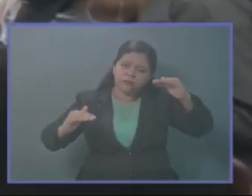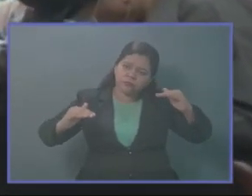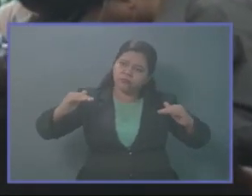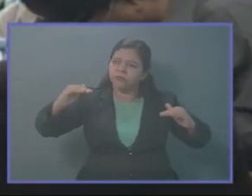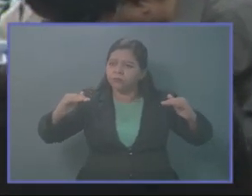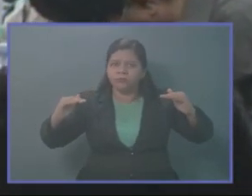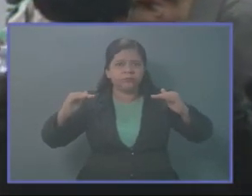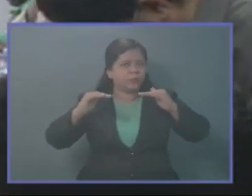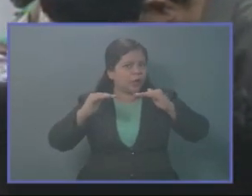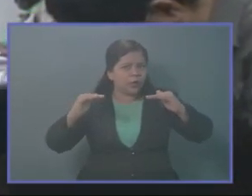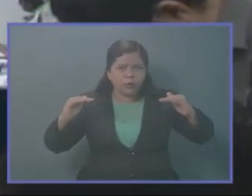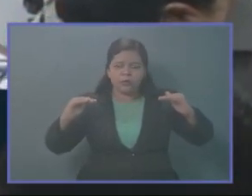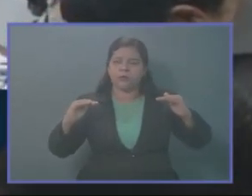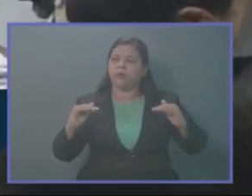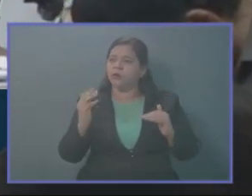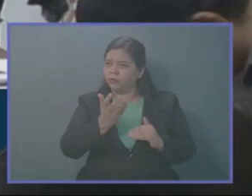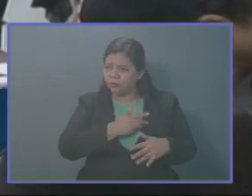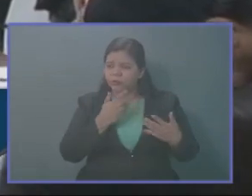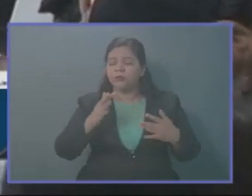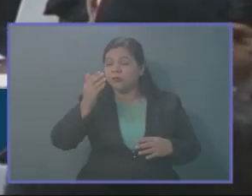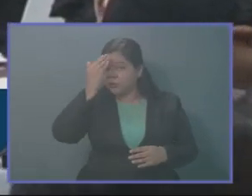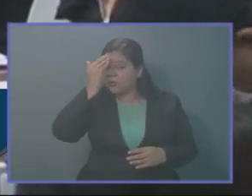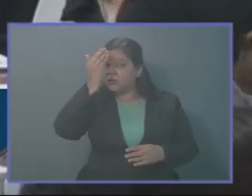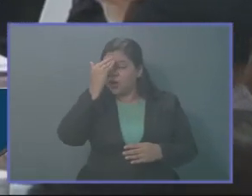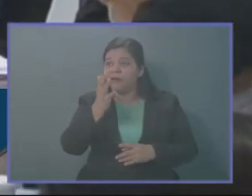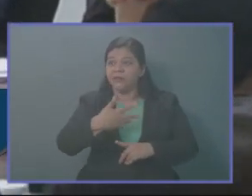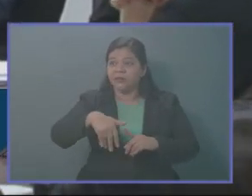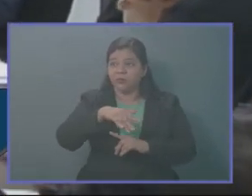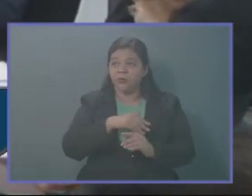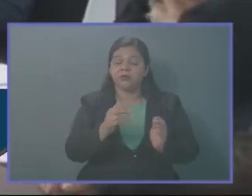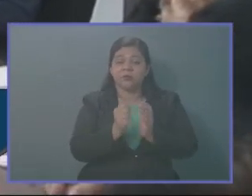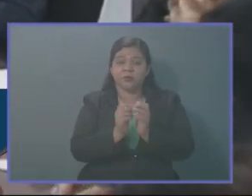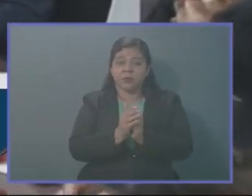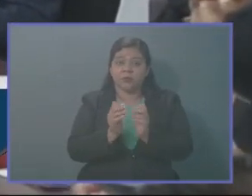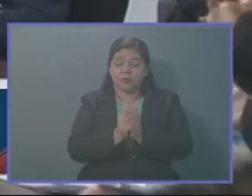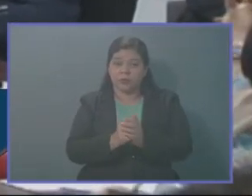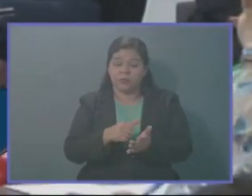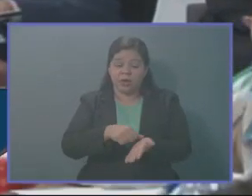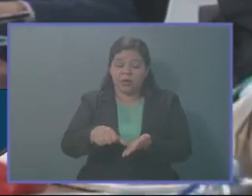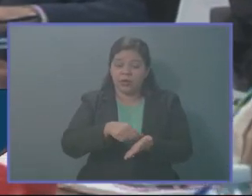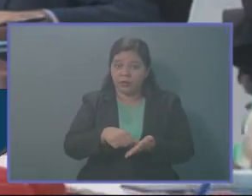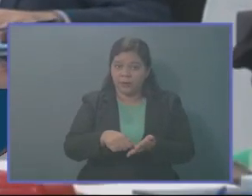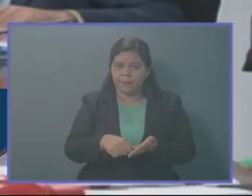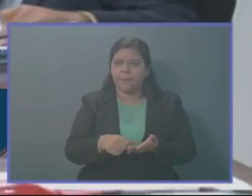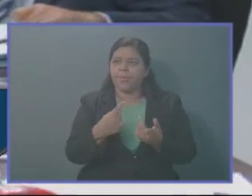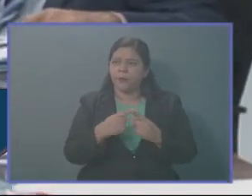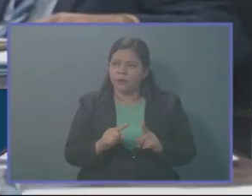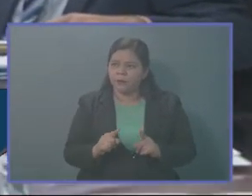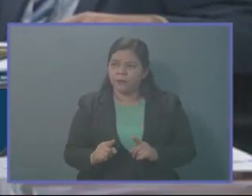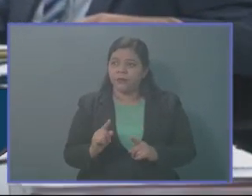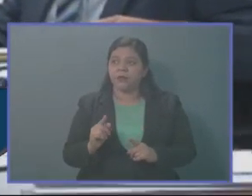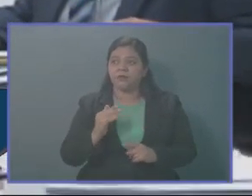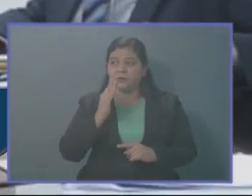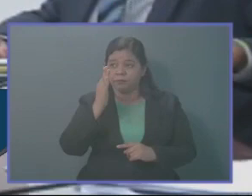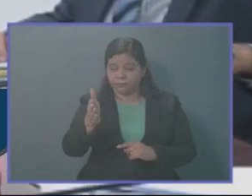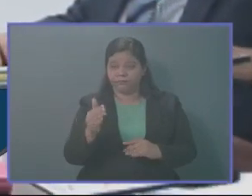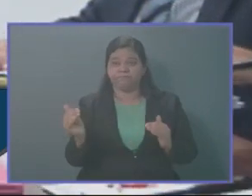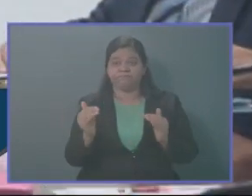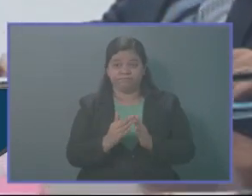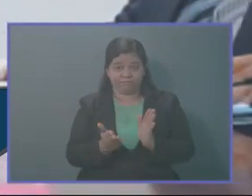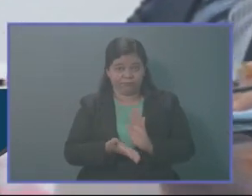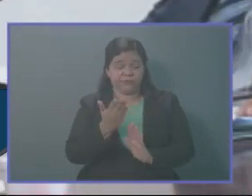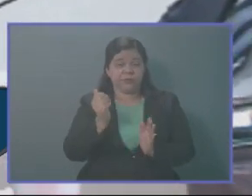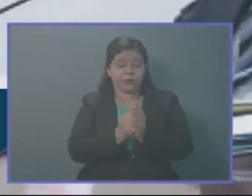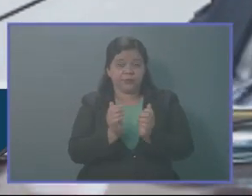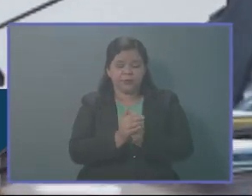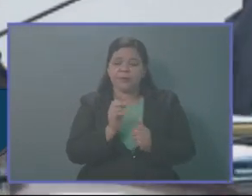sabemos de la tremenda situación que están pasando los alcaldes, y aquí va a haber un problema en los próximos días, porque todos le